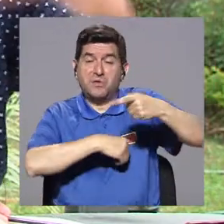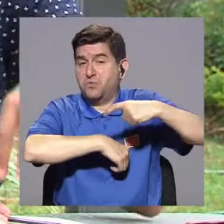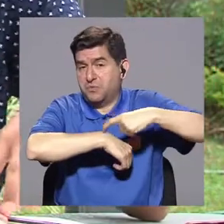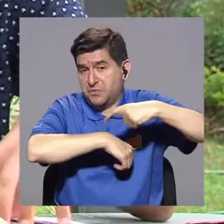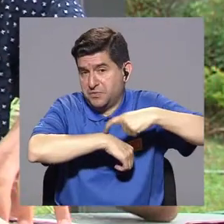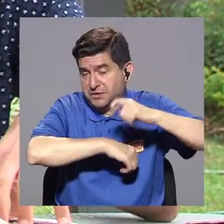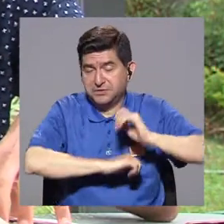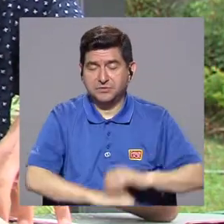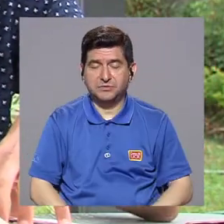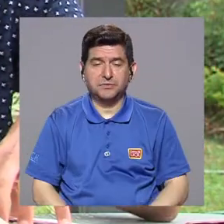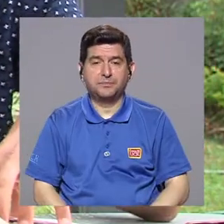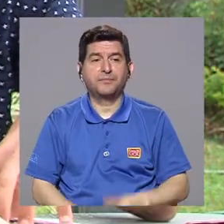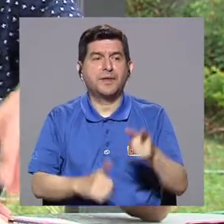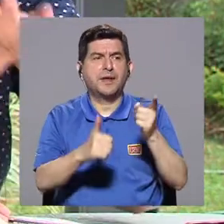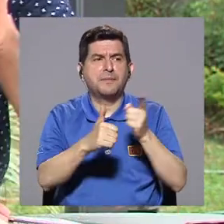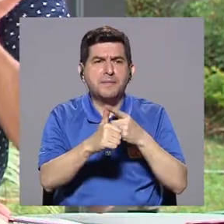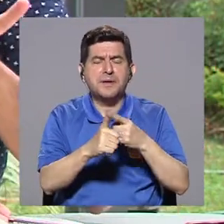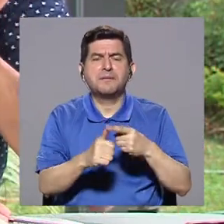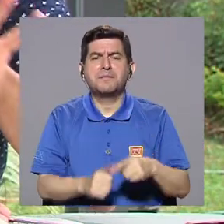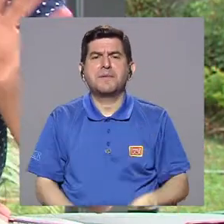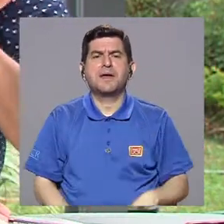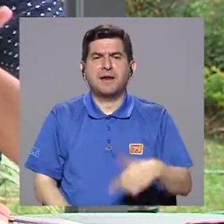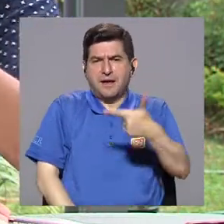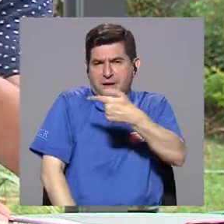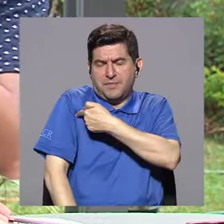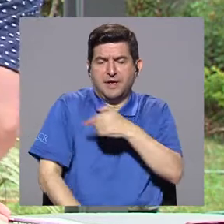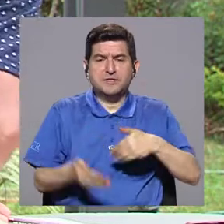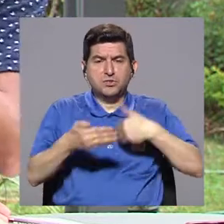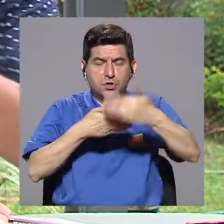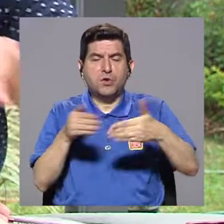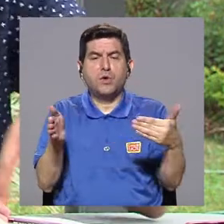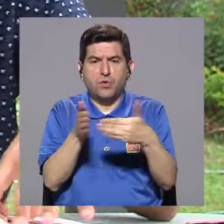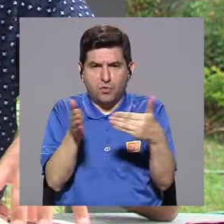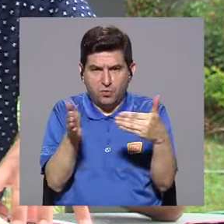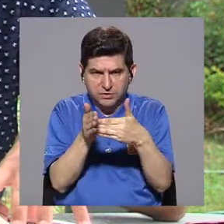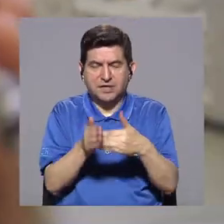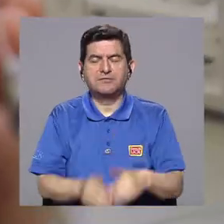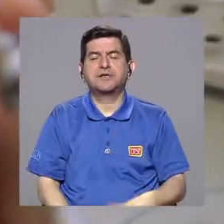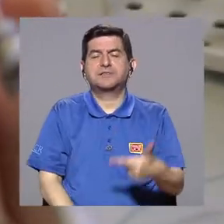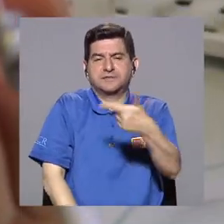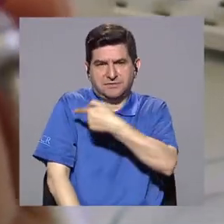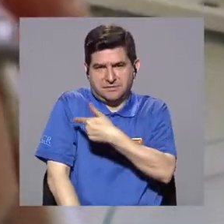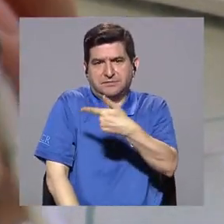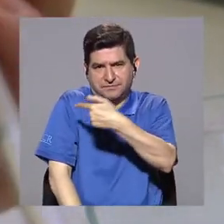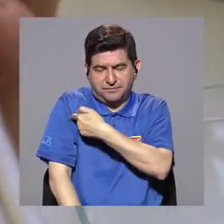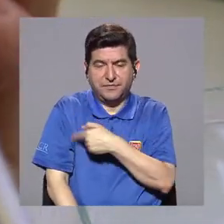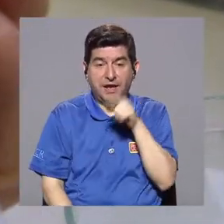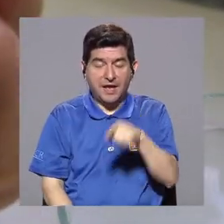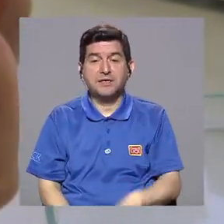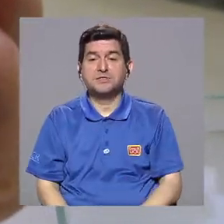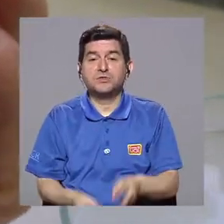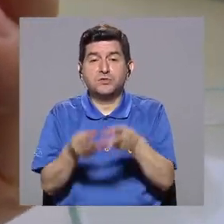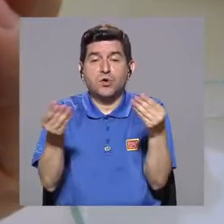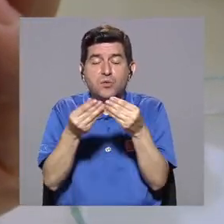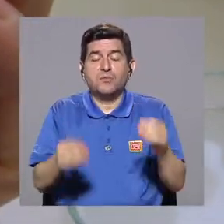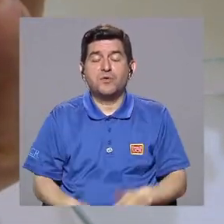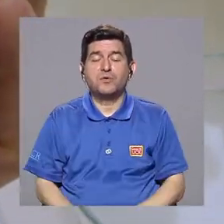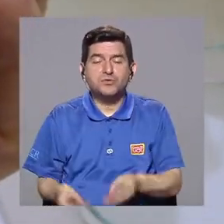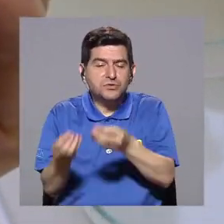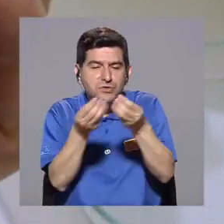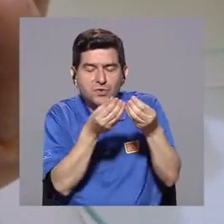infecciosa posteriormente, tanto en la primera dosis como en los refuerzos, ¿verdad? Eso es un hecho que genera